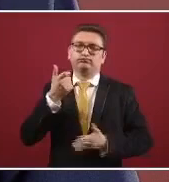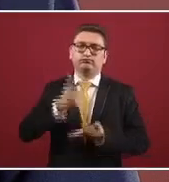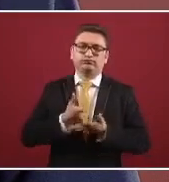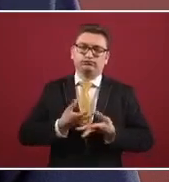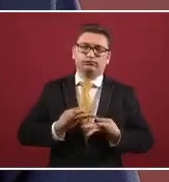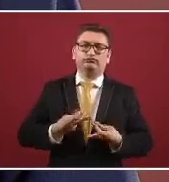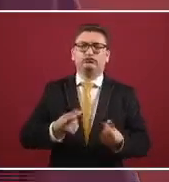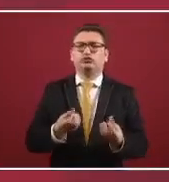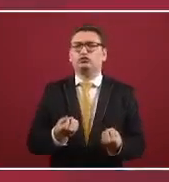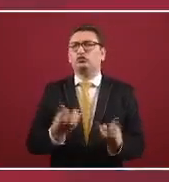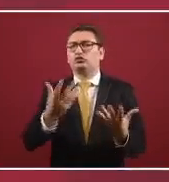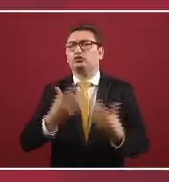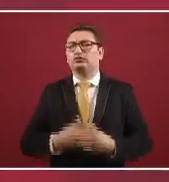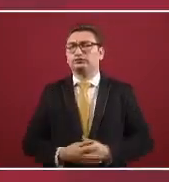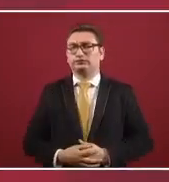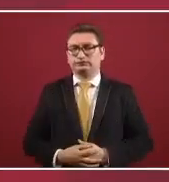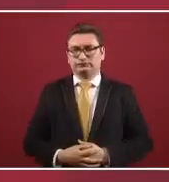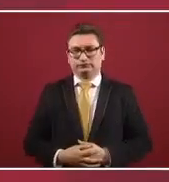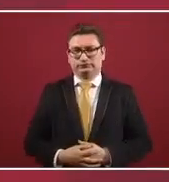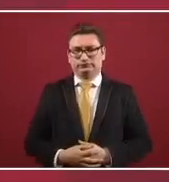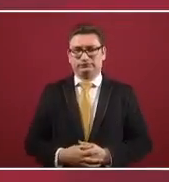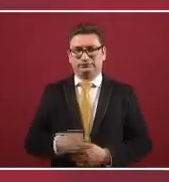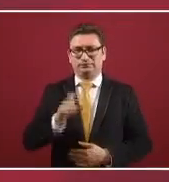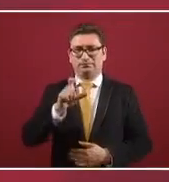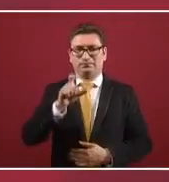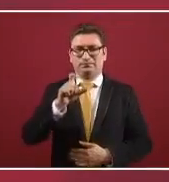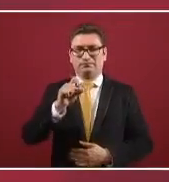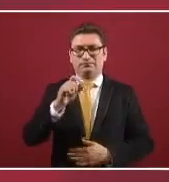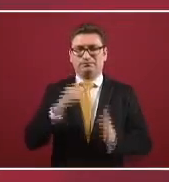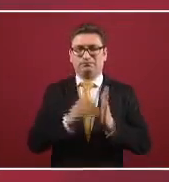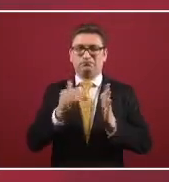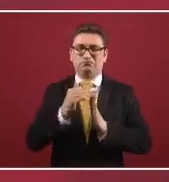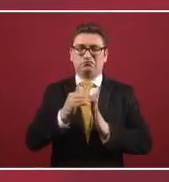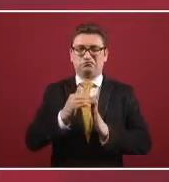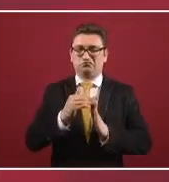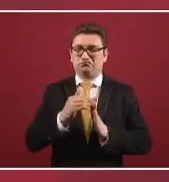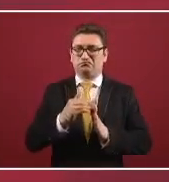gasoducto, más de 20,000 millones de pesos,